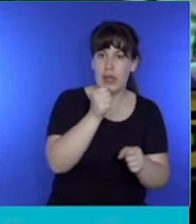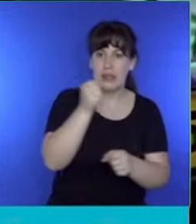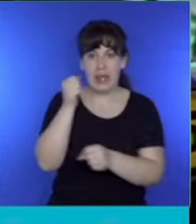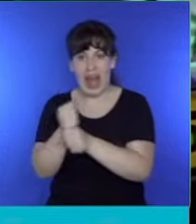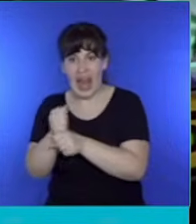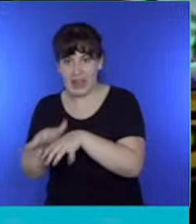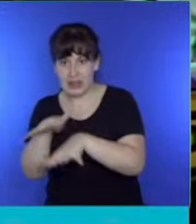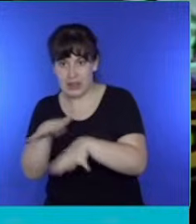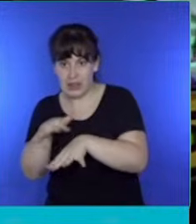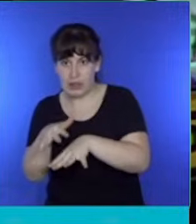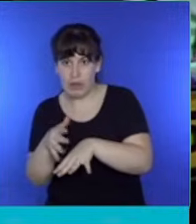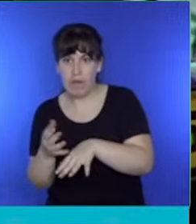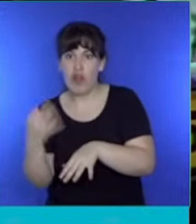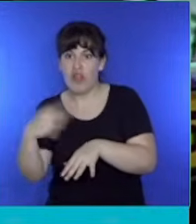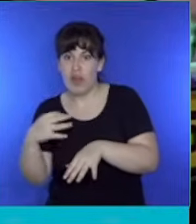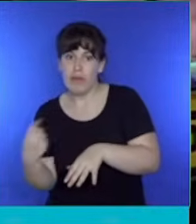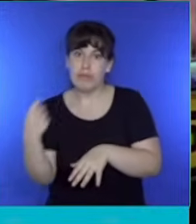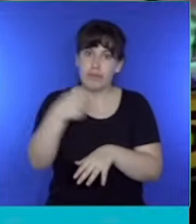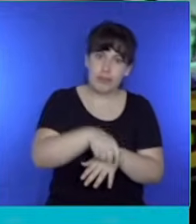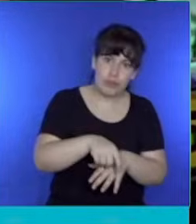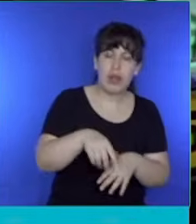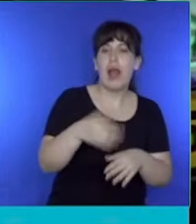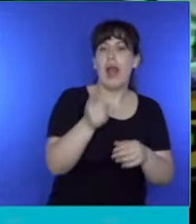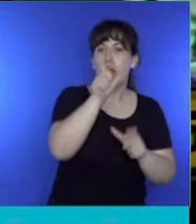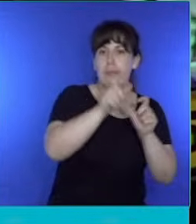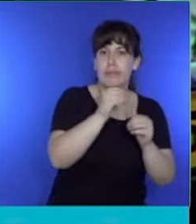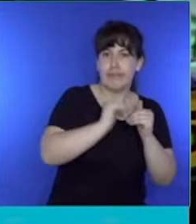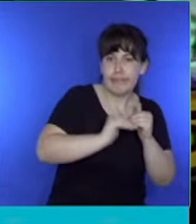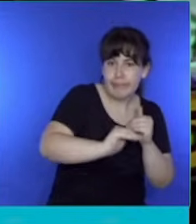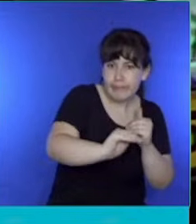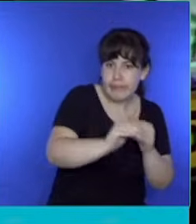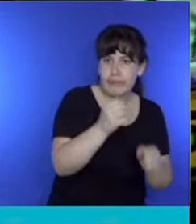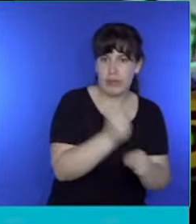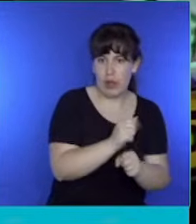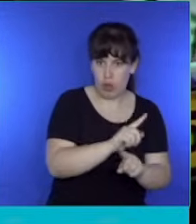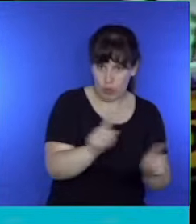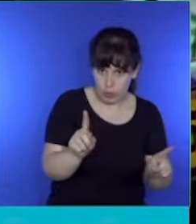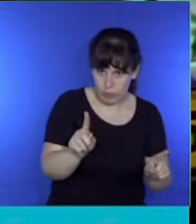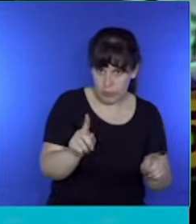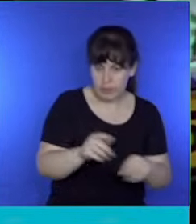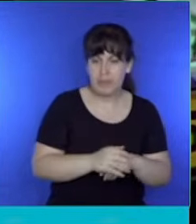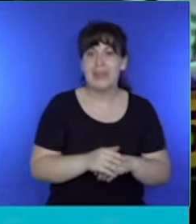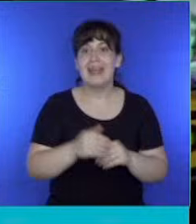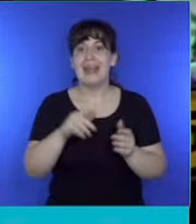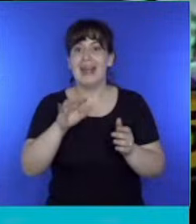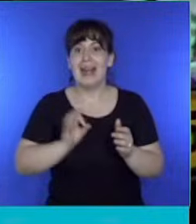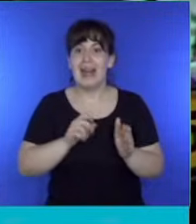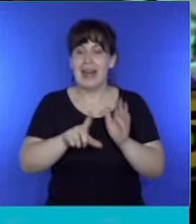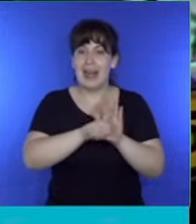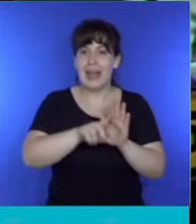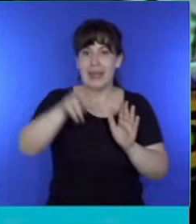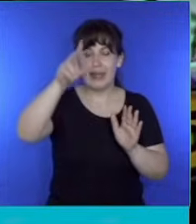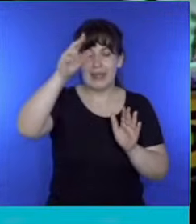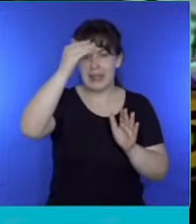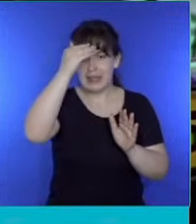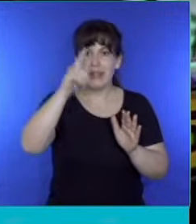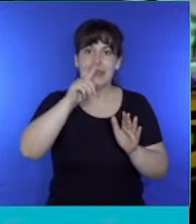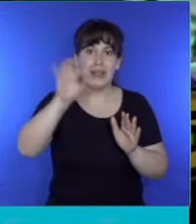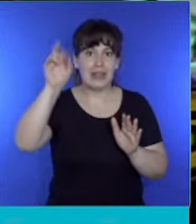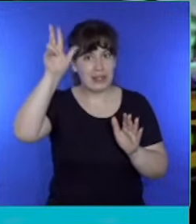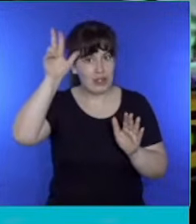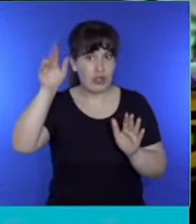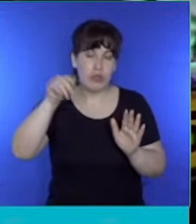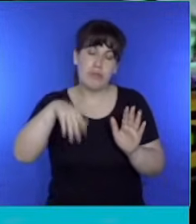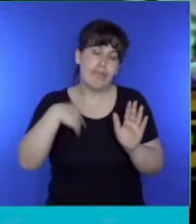la 15.008 borraba de pleno. Hoy llegamos a esta ley, ¿es la que más nos